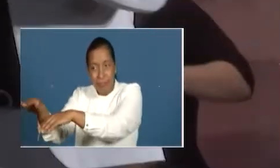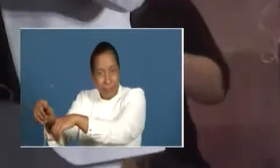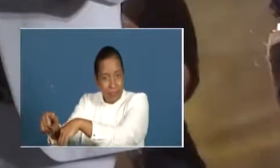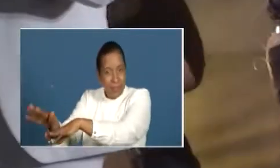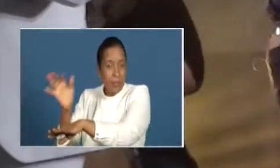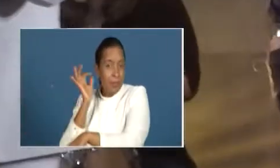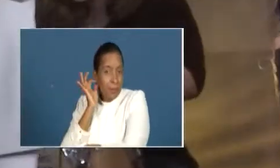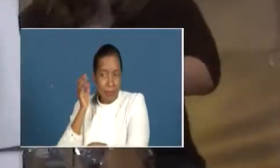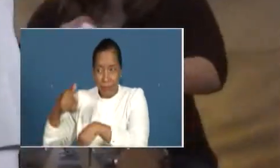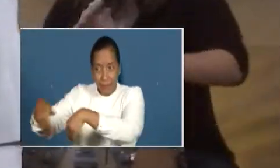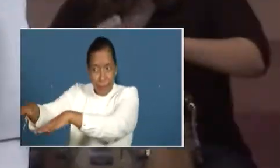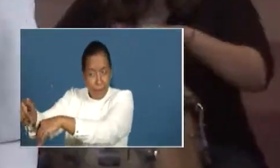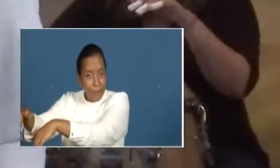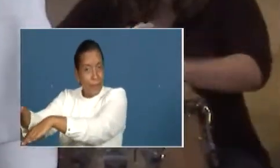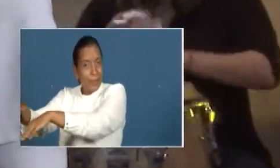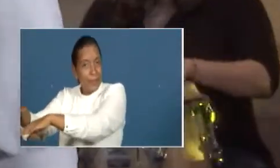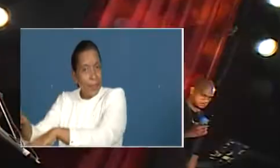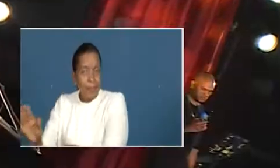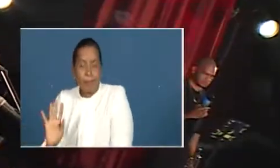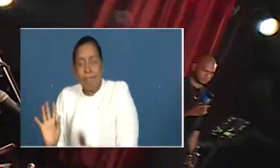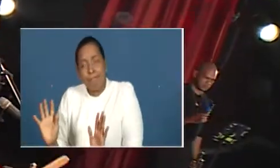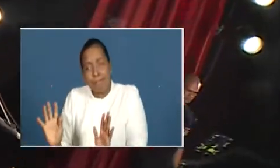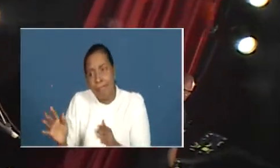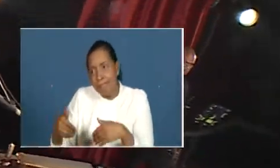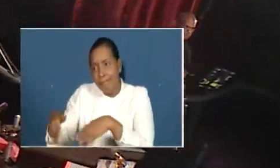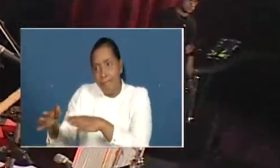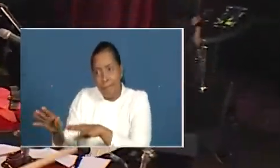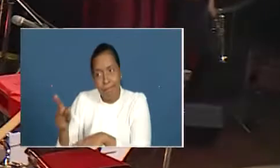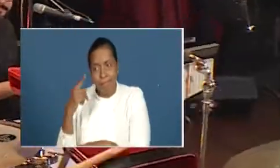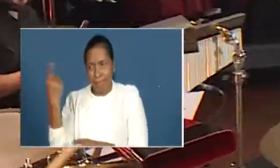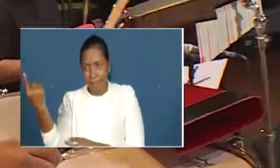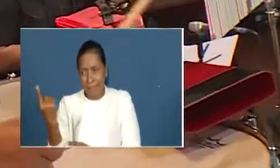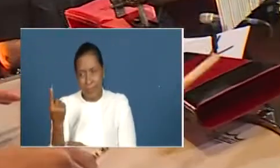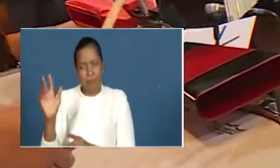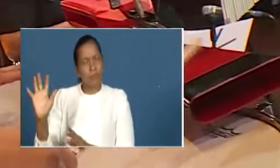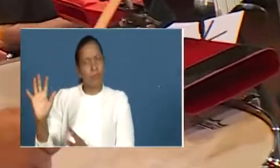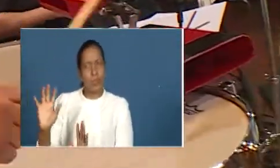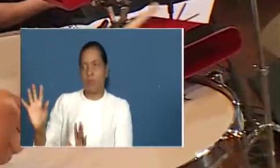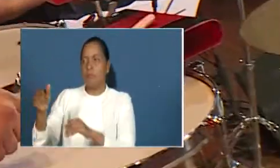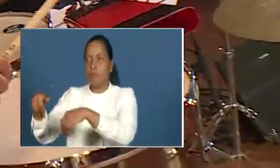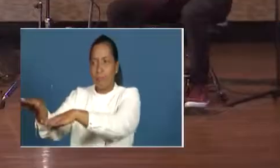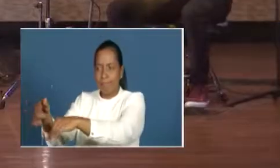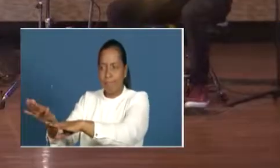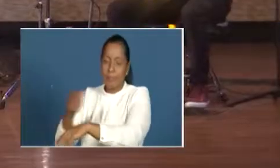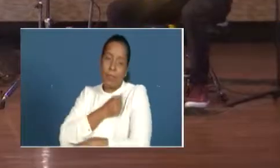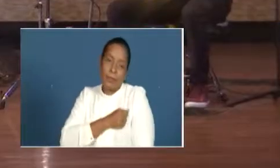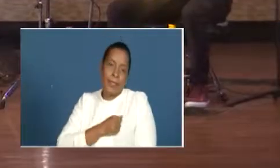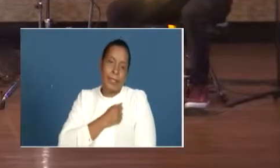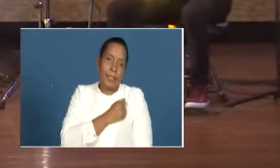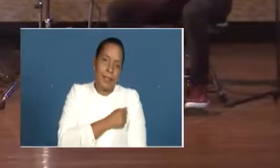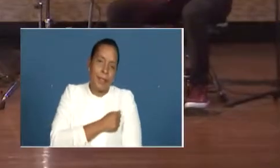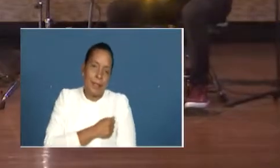No, no debí amarte así, ay, ni entregarte el corazón. Mi profundo